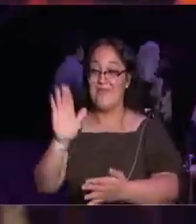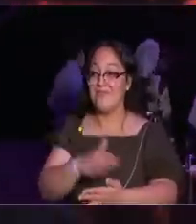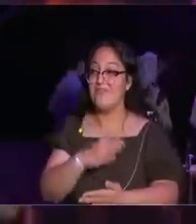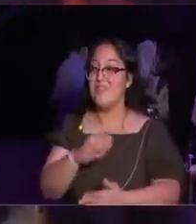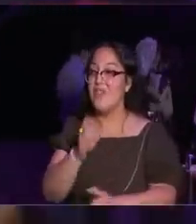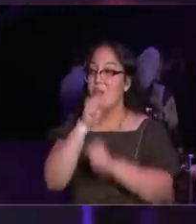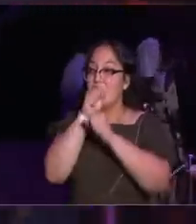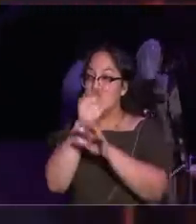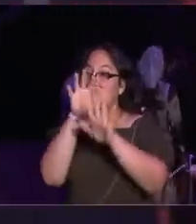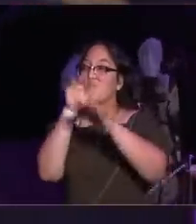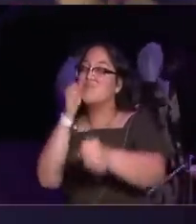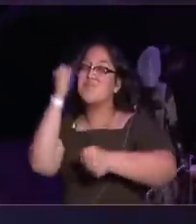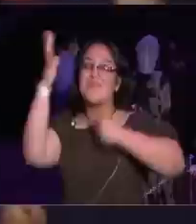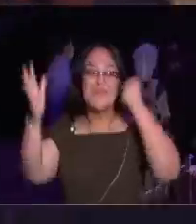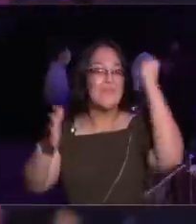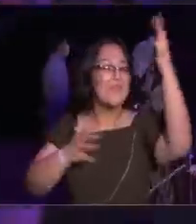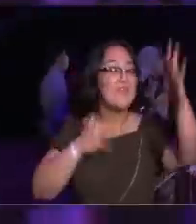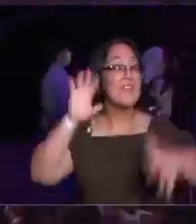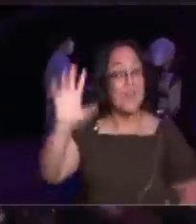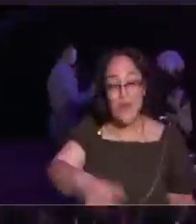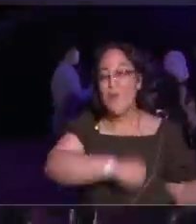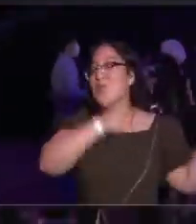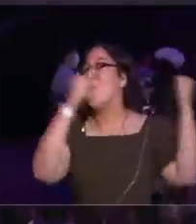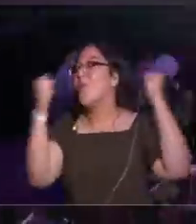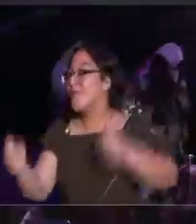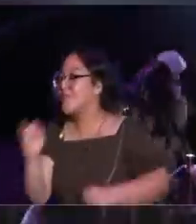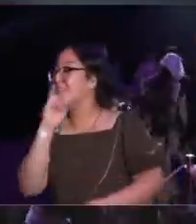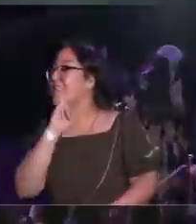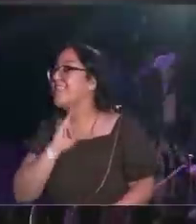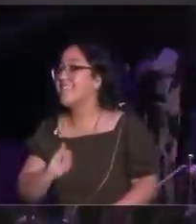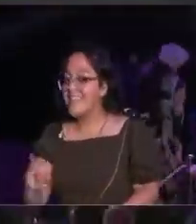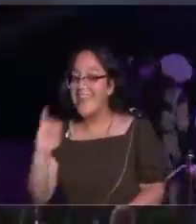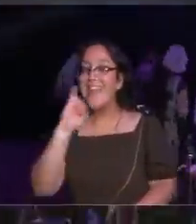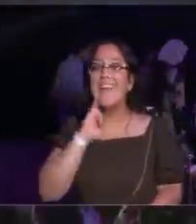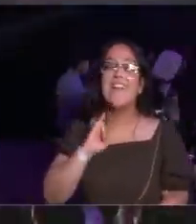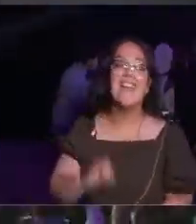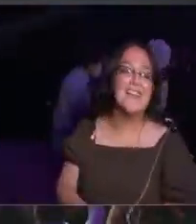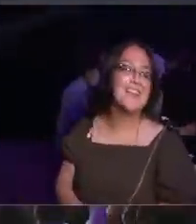La lengua de los mudos cantará. Él es el poderoso de